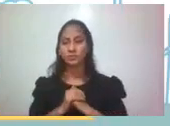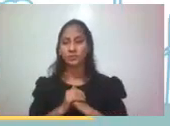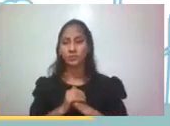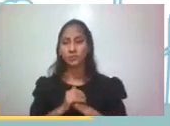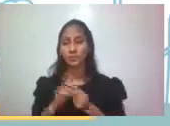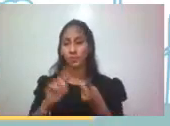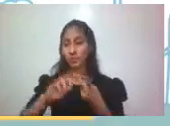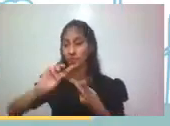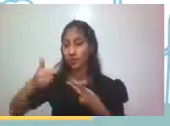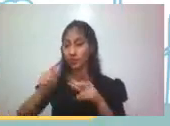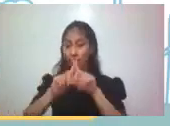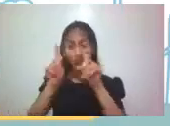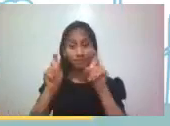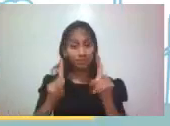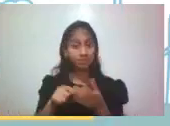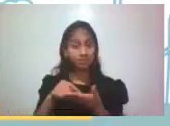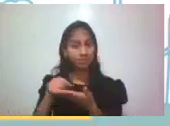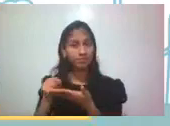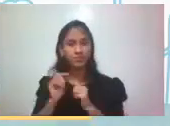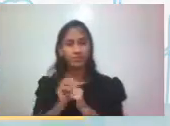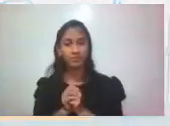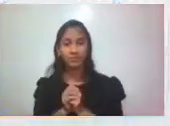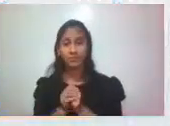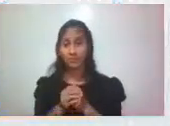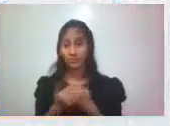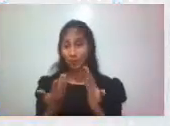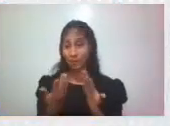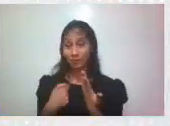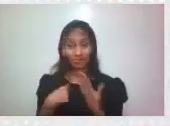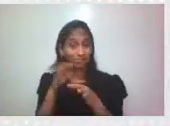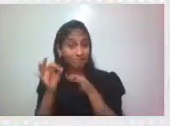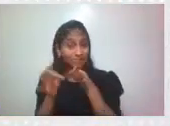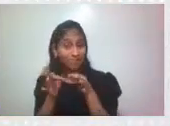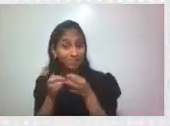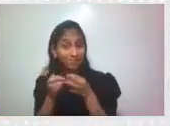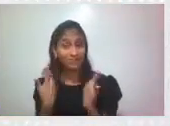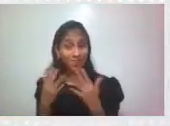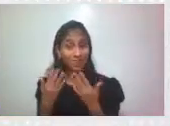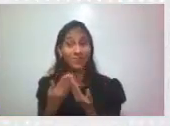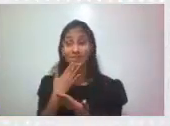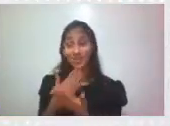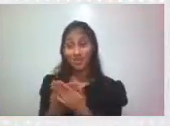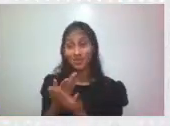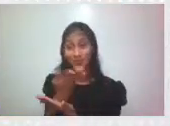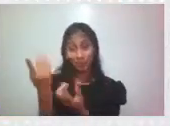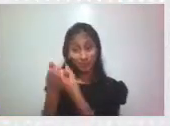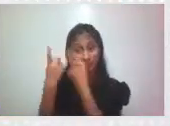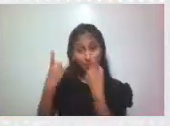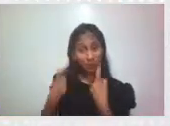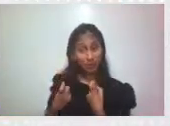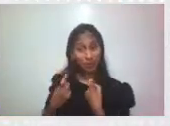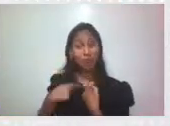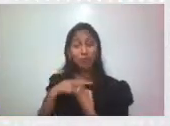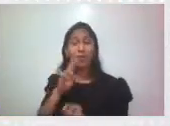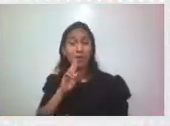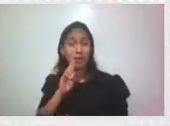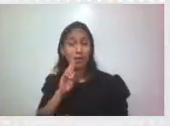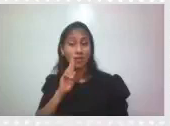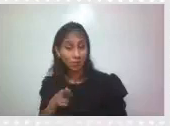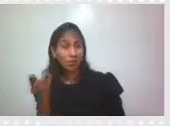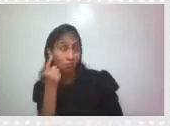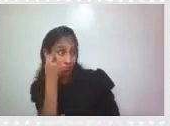otra pregunta de, bueno, espero haber clarificado, gracias por la pregunta, espero haber clarificado la consulta de